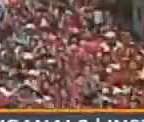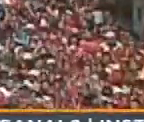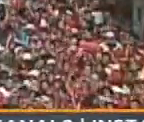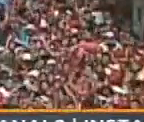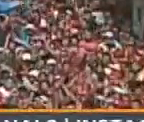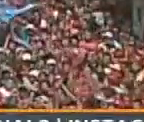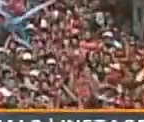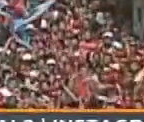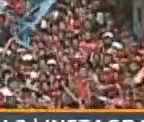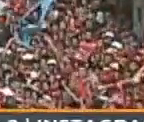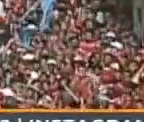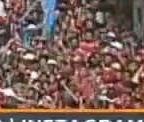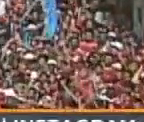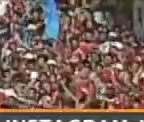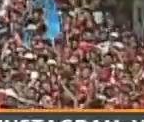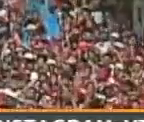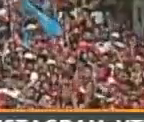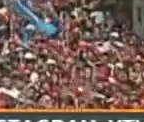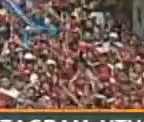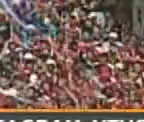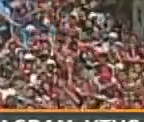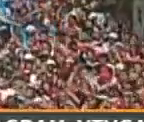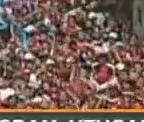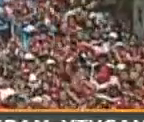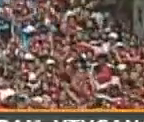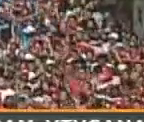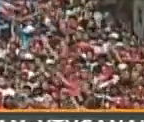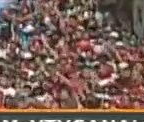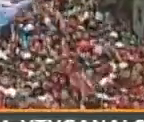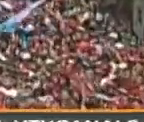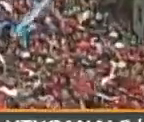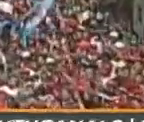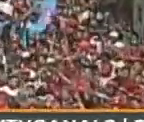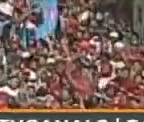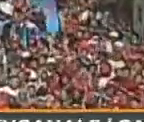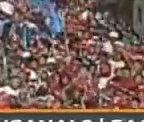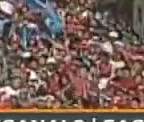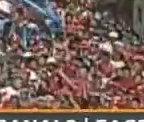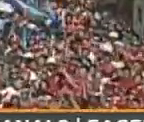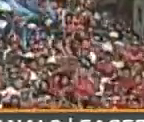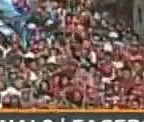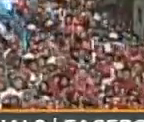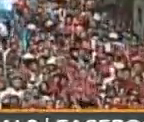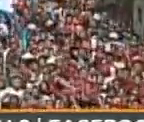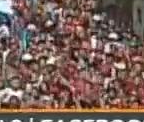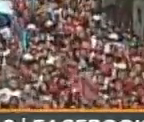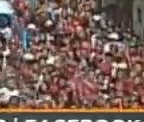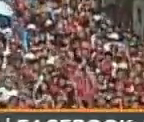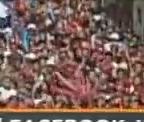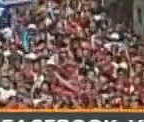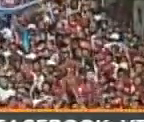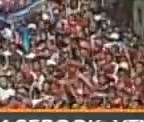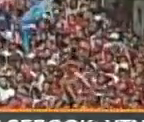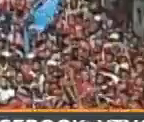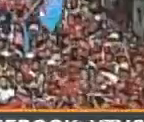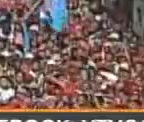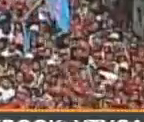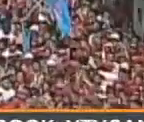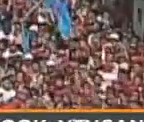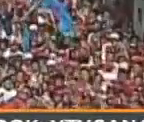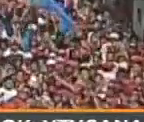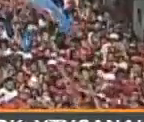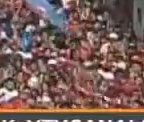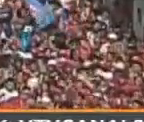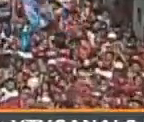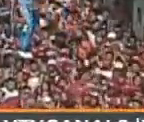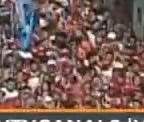fuerzas revolucionarias en este masivo evento que se realiza en la ciudad de acarigua estado portuguesa y era